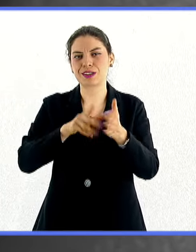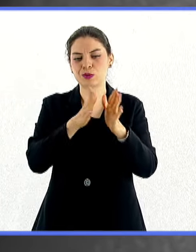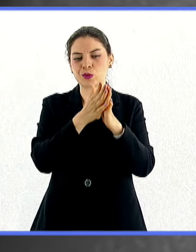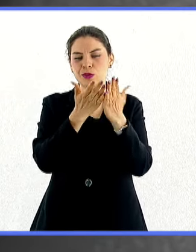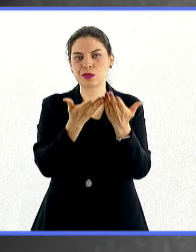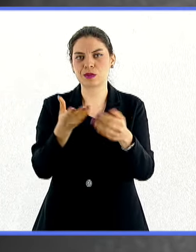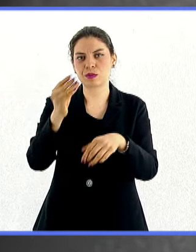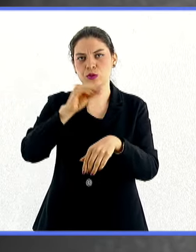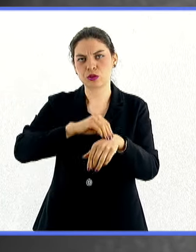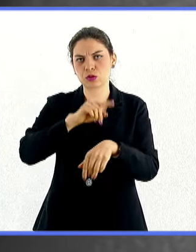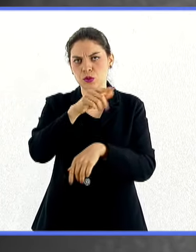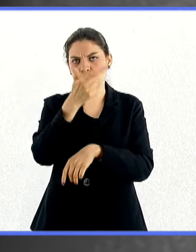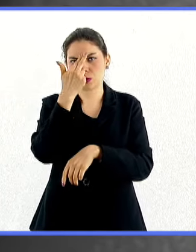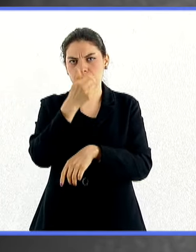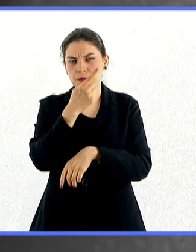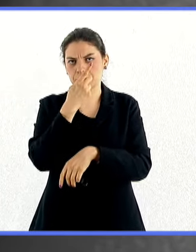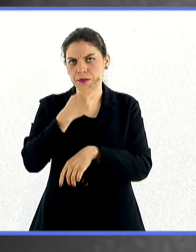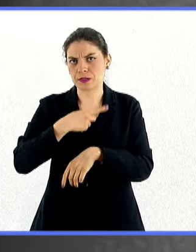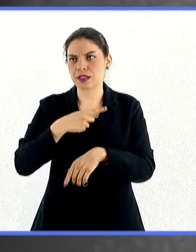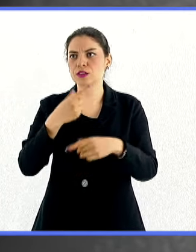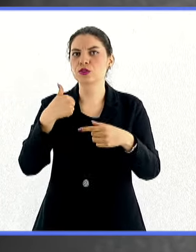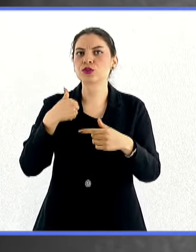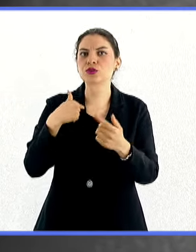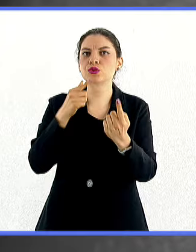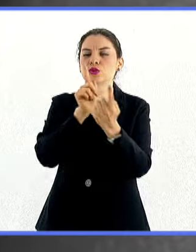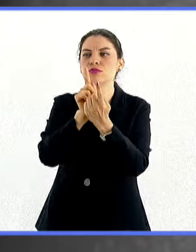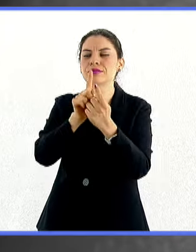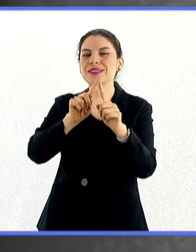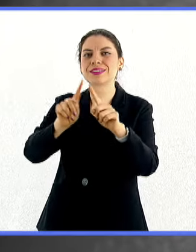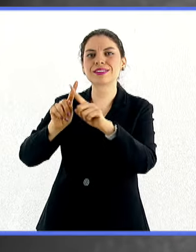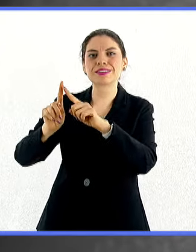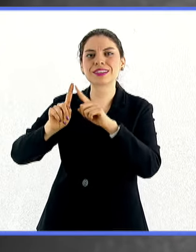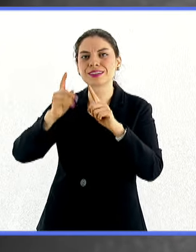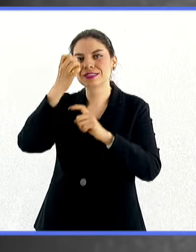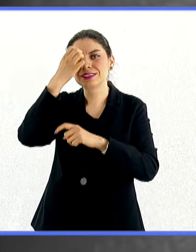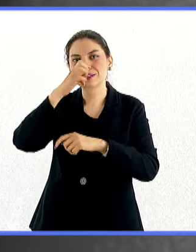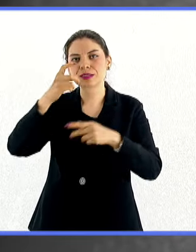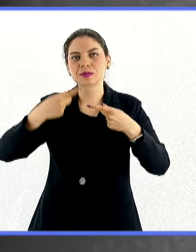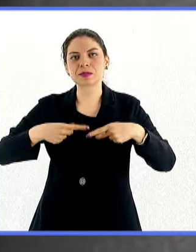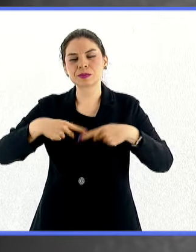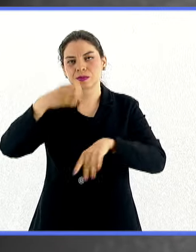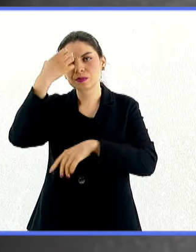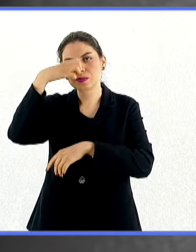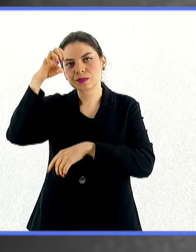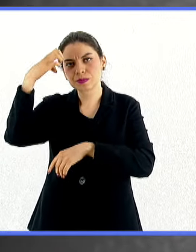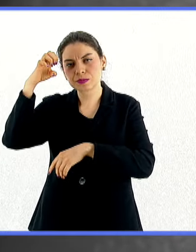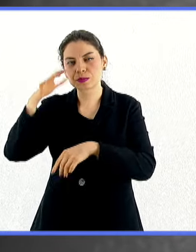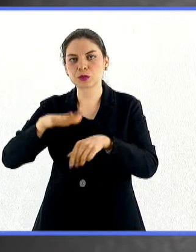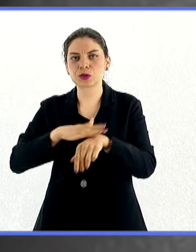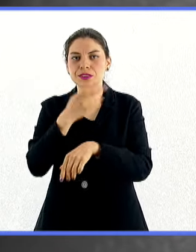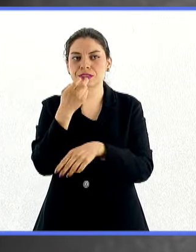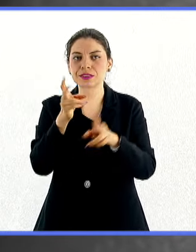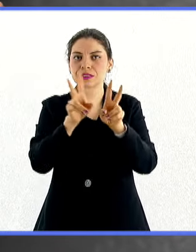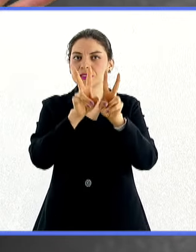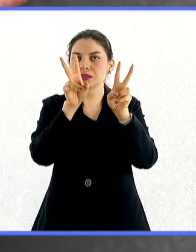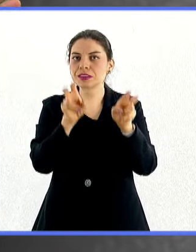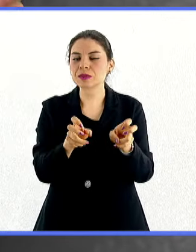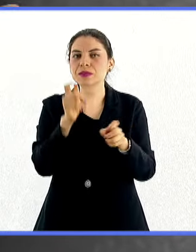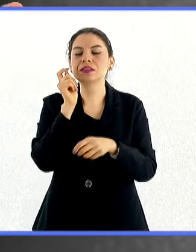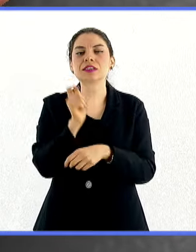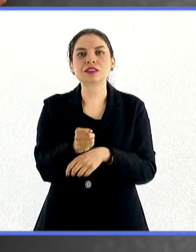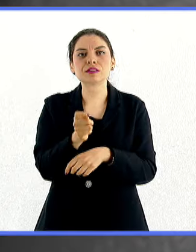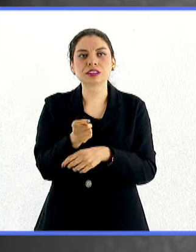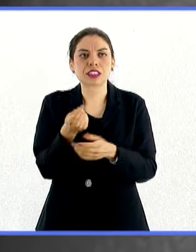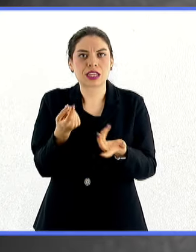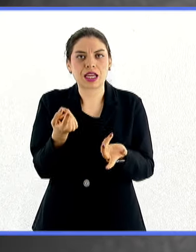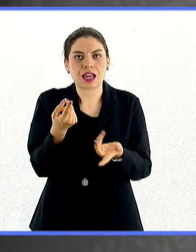tú muy bien dijiste hace rato, a muchas voces, porque este tema nos interpela de tal forma a todos nosotros que todos tenemos